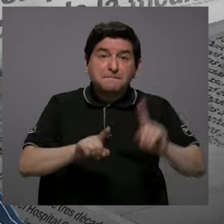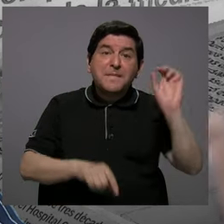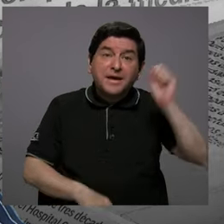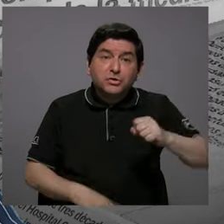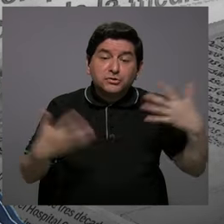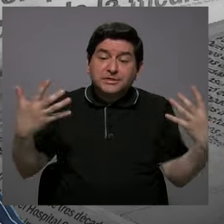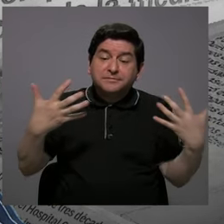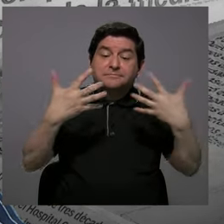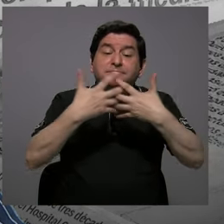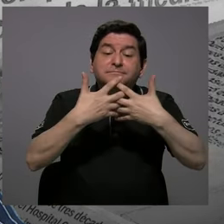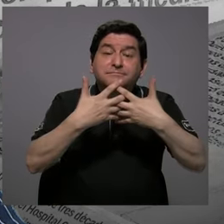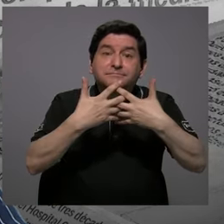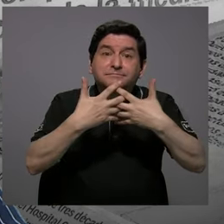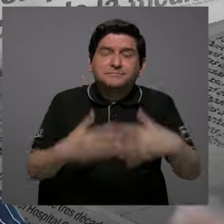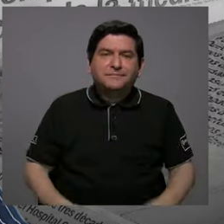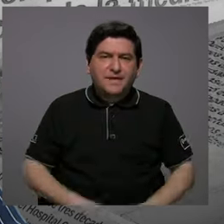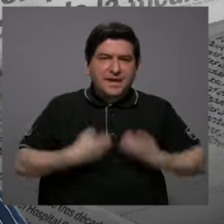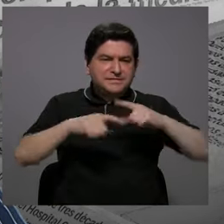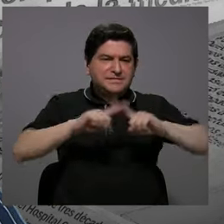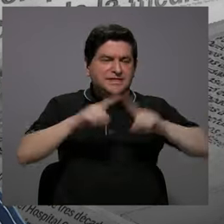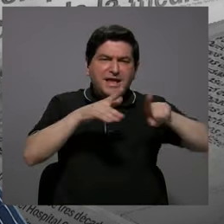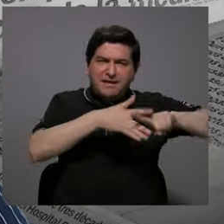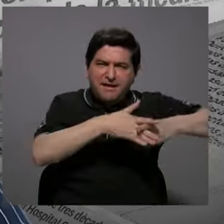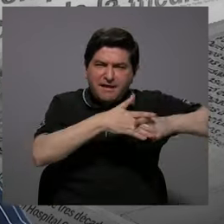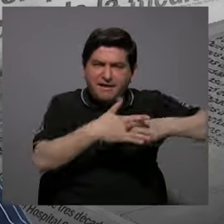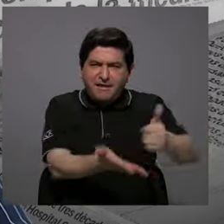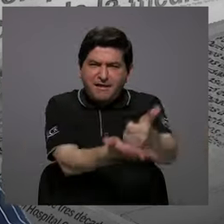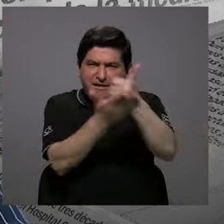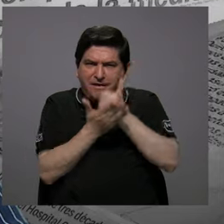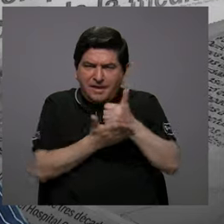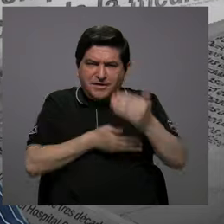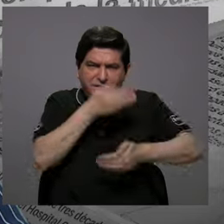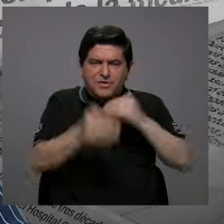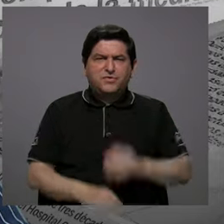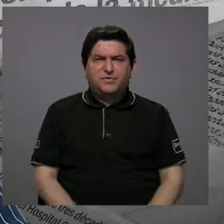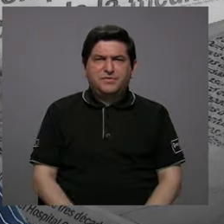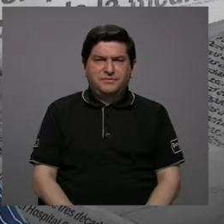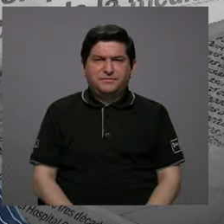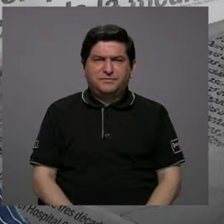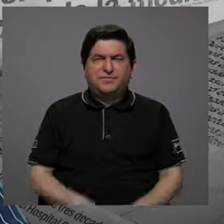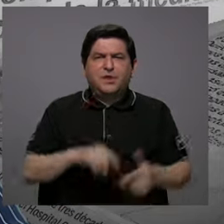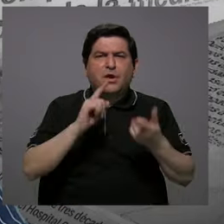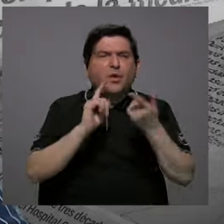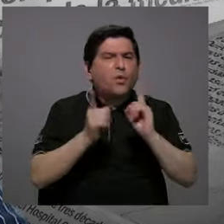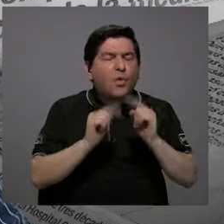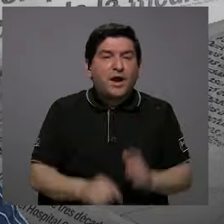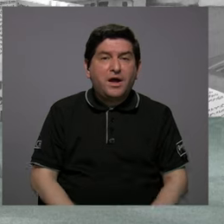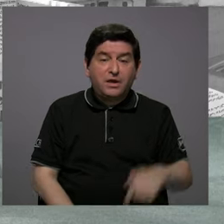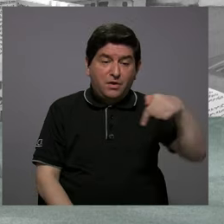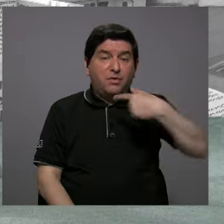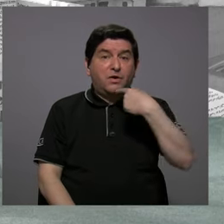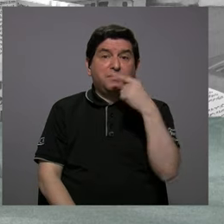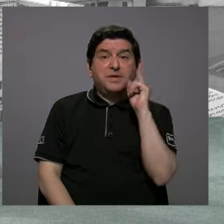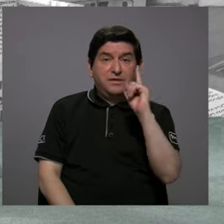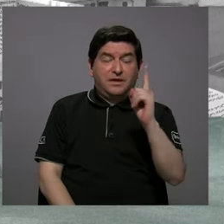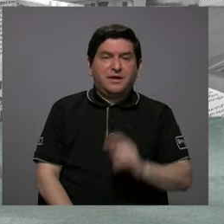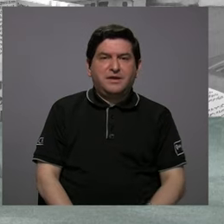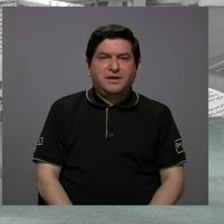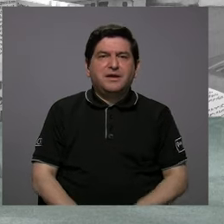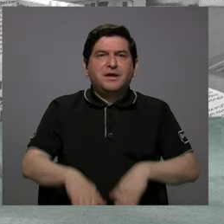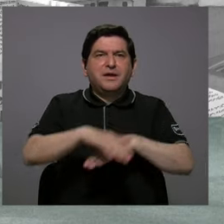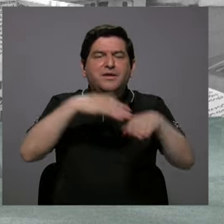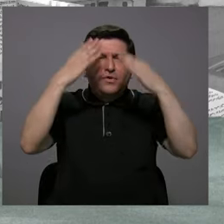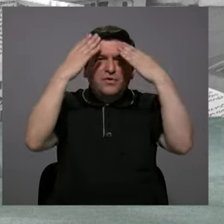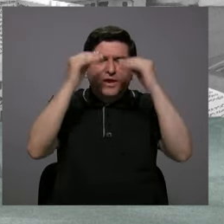sí complementarlo que haya otras herramientas que nos ayuden en estos procesos como cuá algún tip Uy hoy me nombraron esa bueno en base de